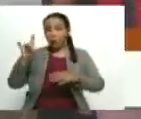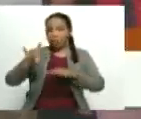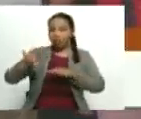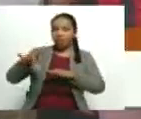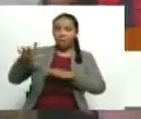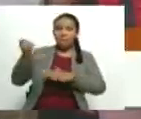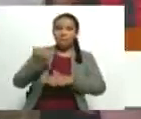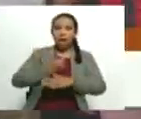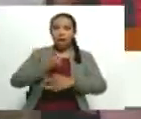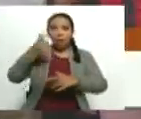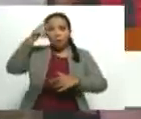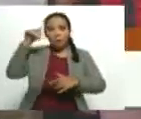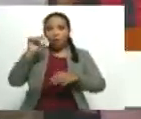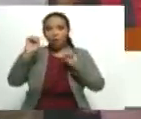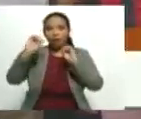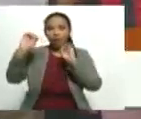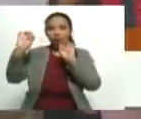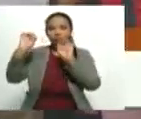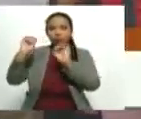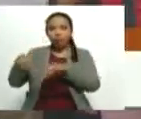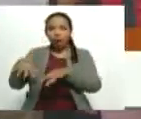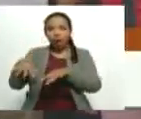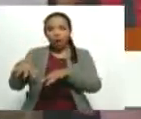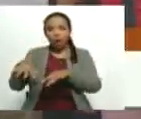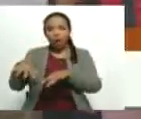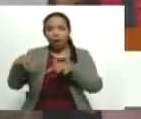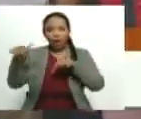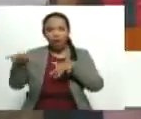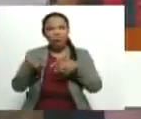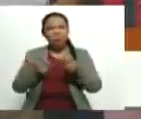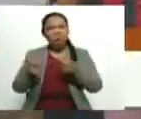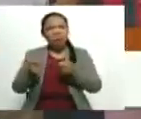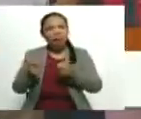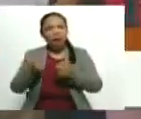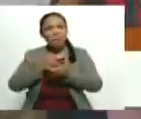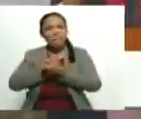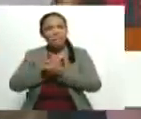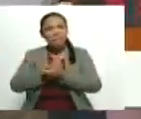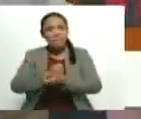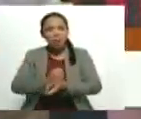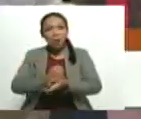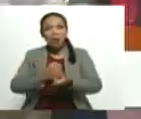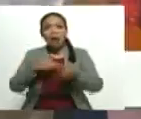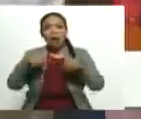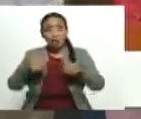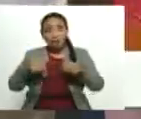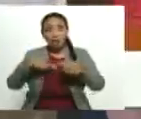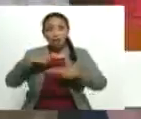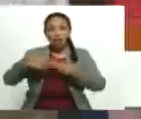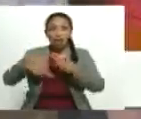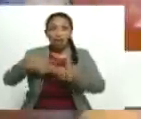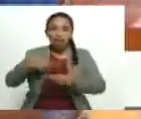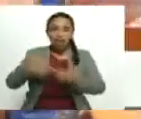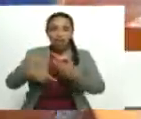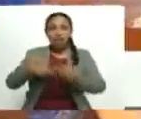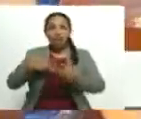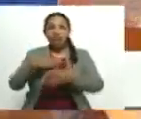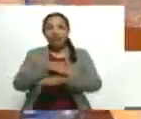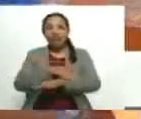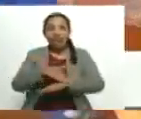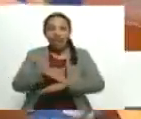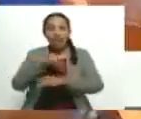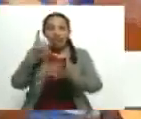tumbar y porque este pueblo no se rinde. Es un régimen, pero es un régimen de amor, es un régimen revolucionario, de calle,